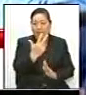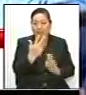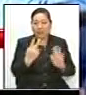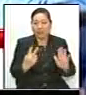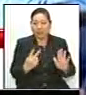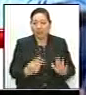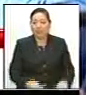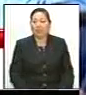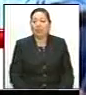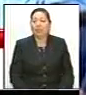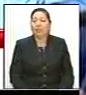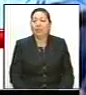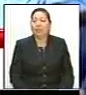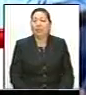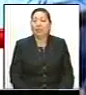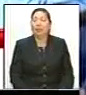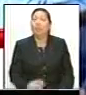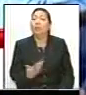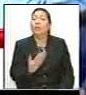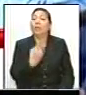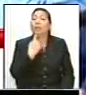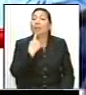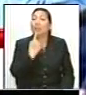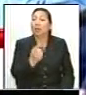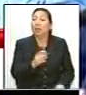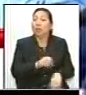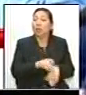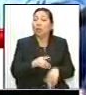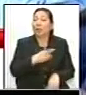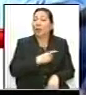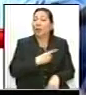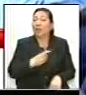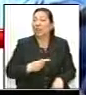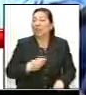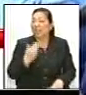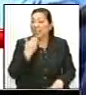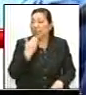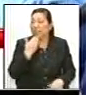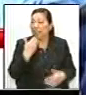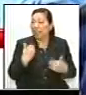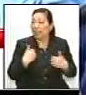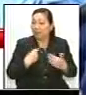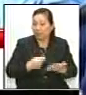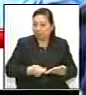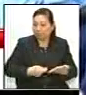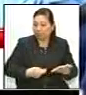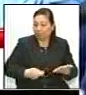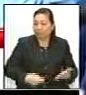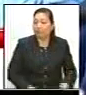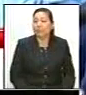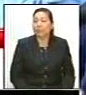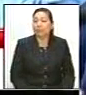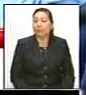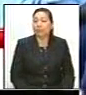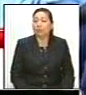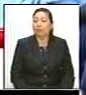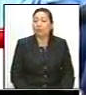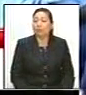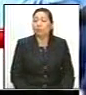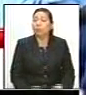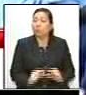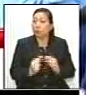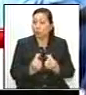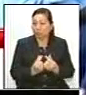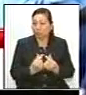37, en el cual indica que es el Consejo Directivo quien tiene que inscribir a los